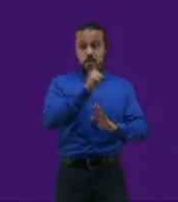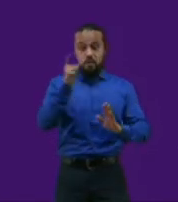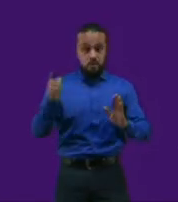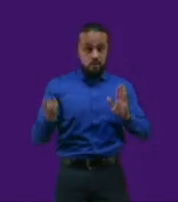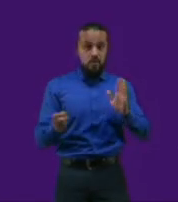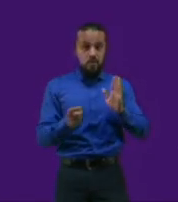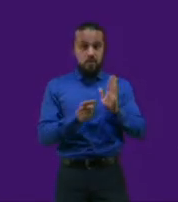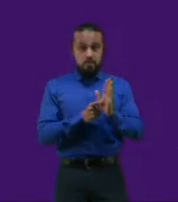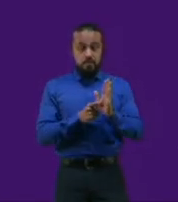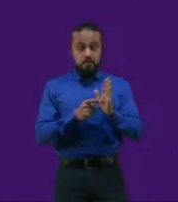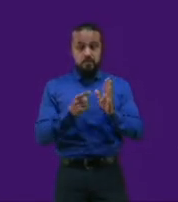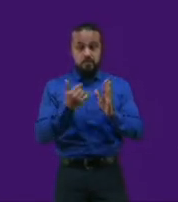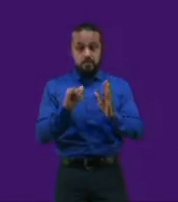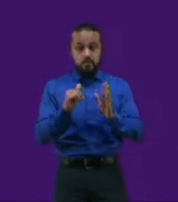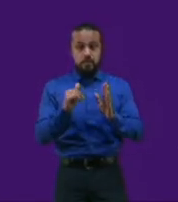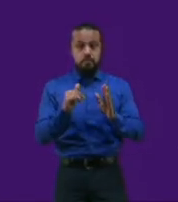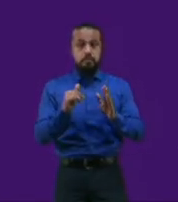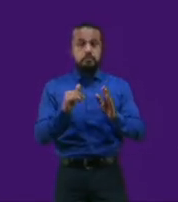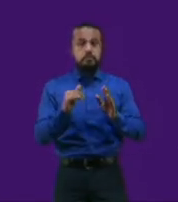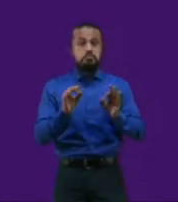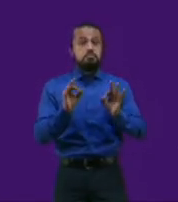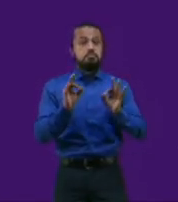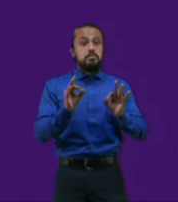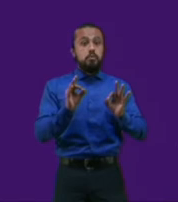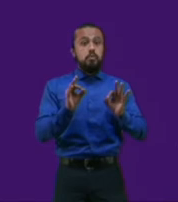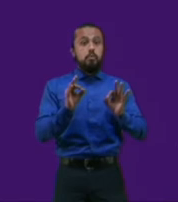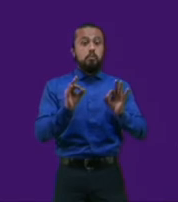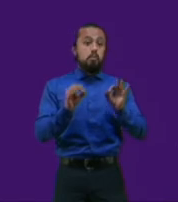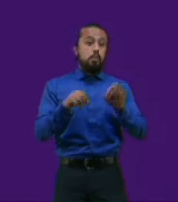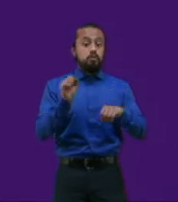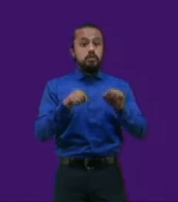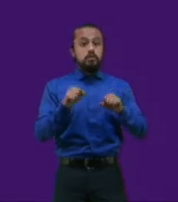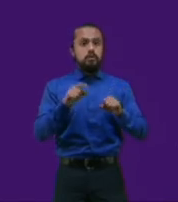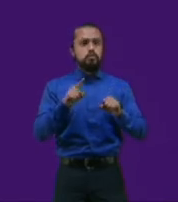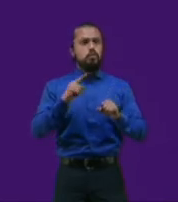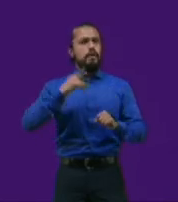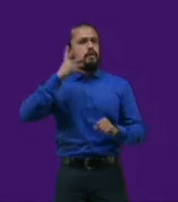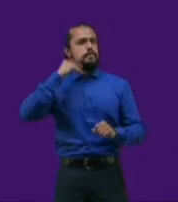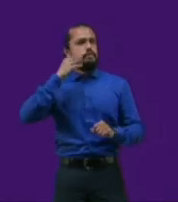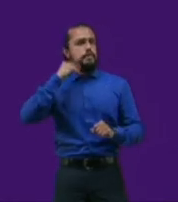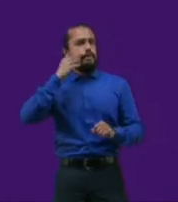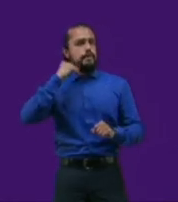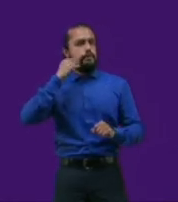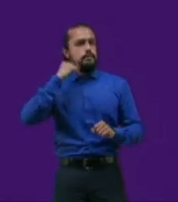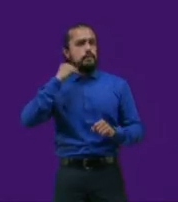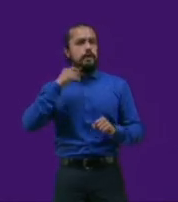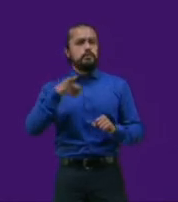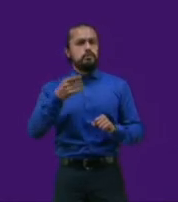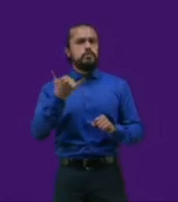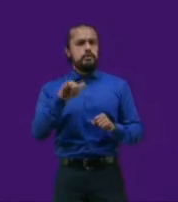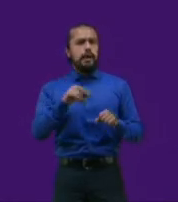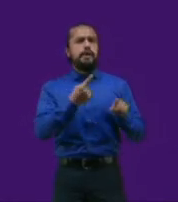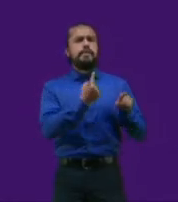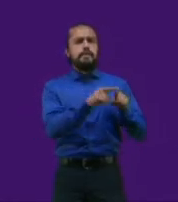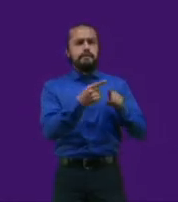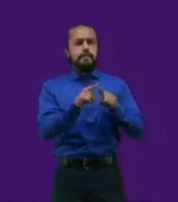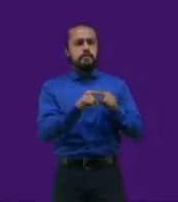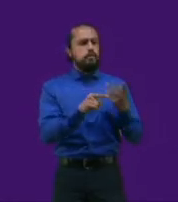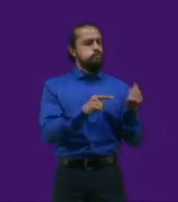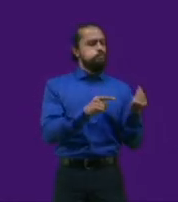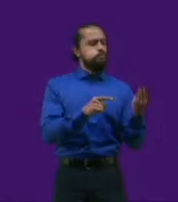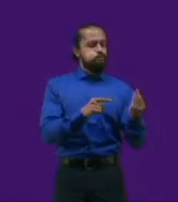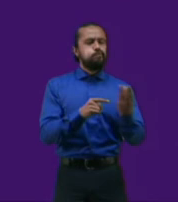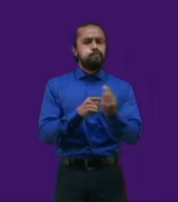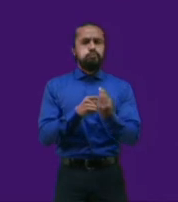pues ahí pues los fondos pues, y la experiencia que yo he tenido, que he hablado con muchos fondos, muchas veces hay